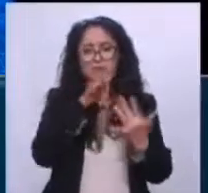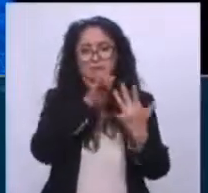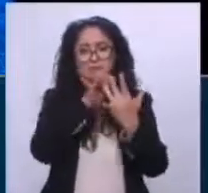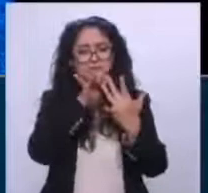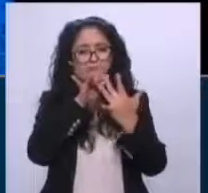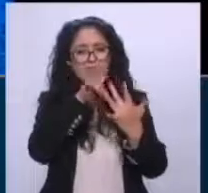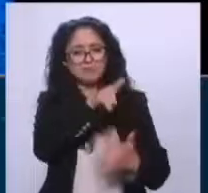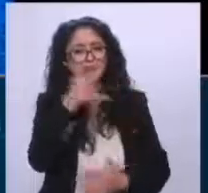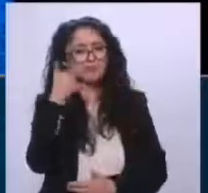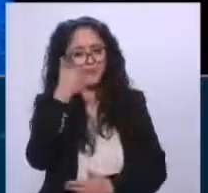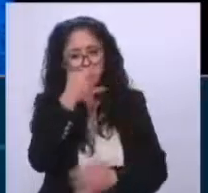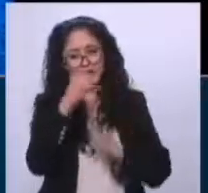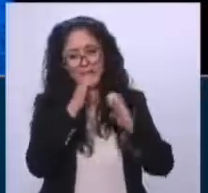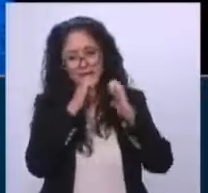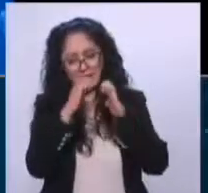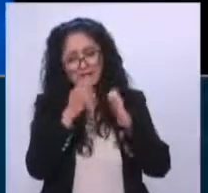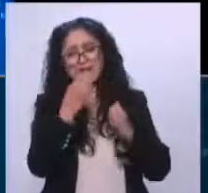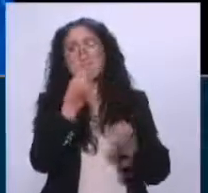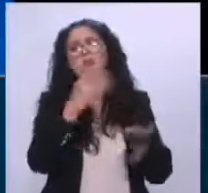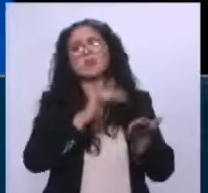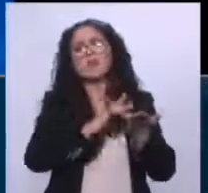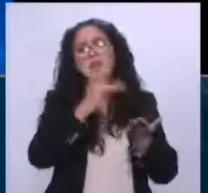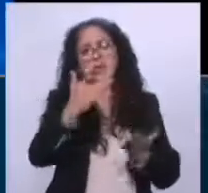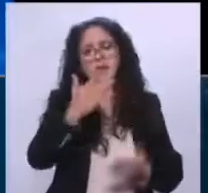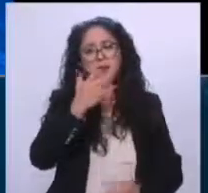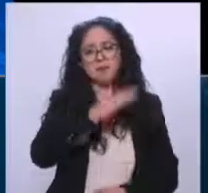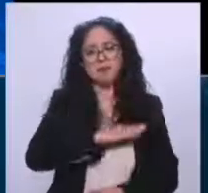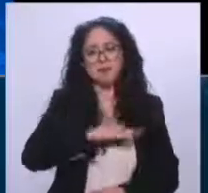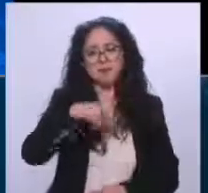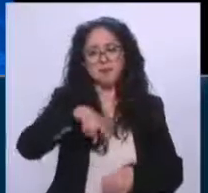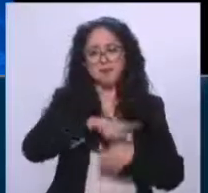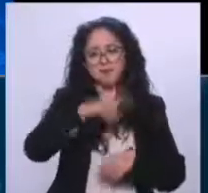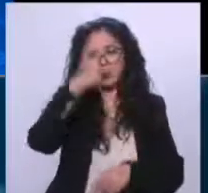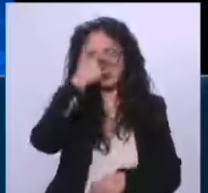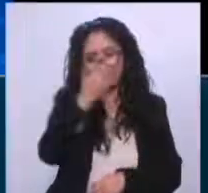y te agradecemos mucho, te deseamos una muy feliz noche. Igualmente, hasta luego.